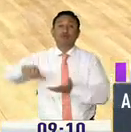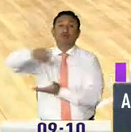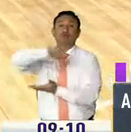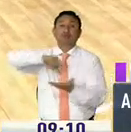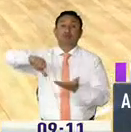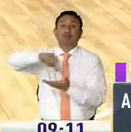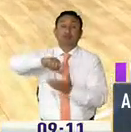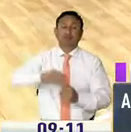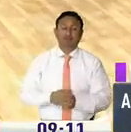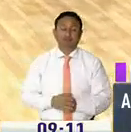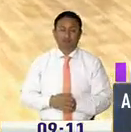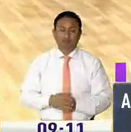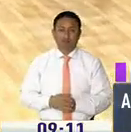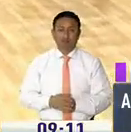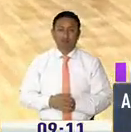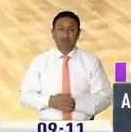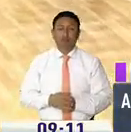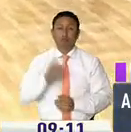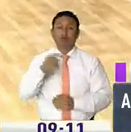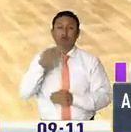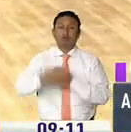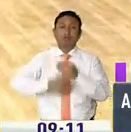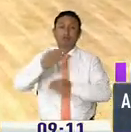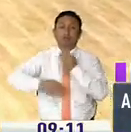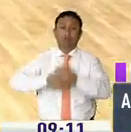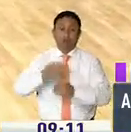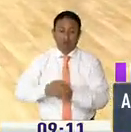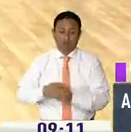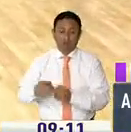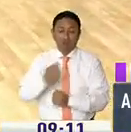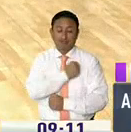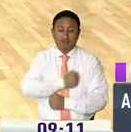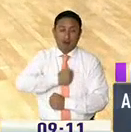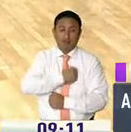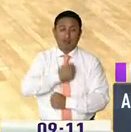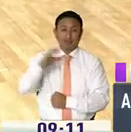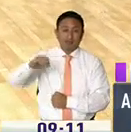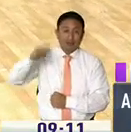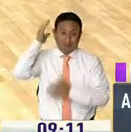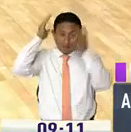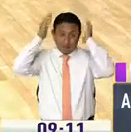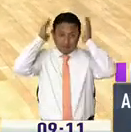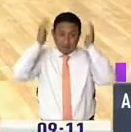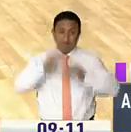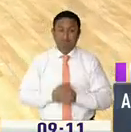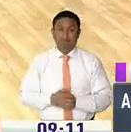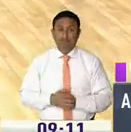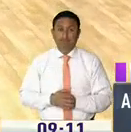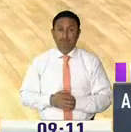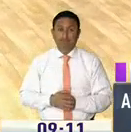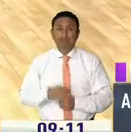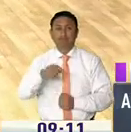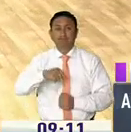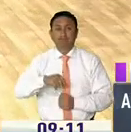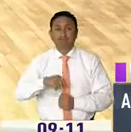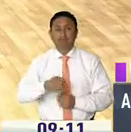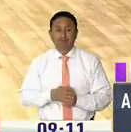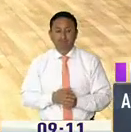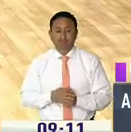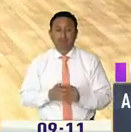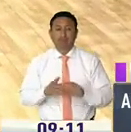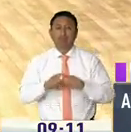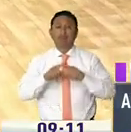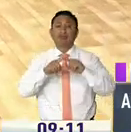tienen insumos de aseo como papel higiénico, como jabones, shampoo. Entonces, estamos armando dependiendo